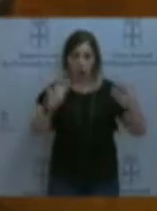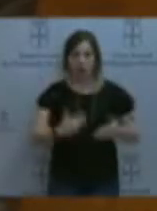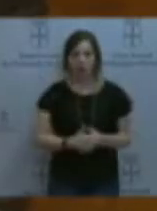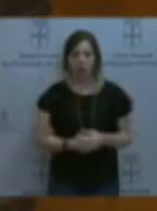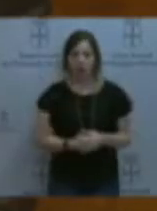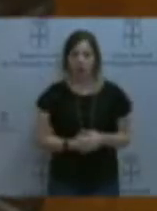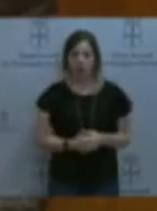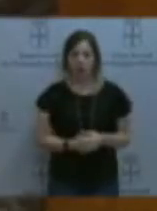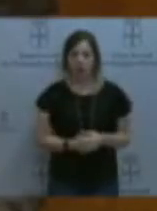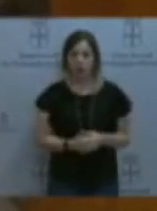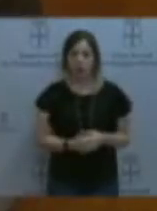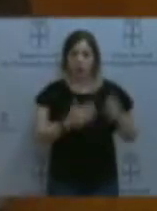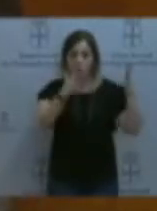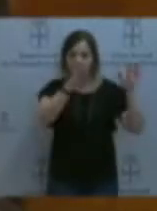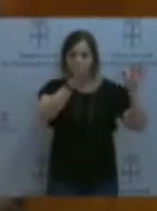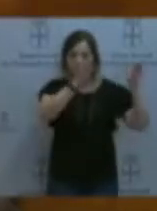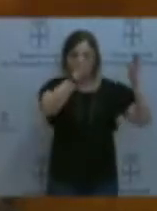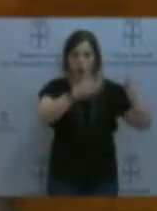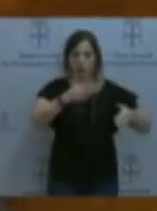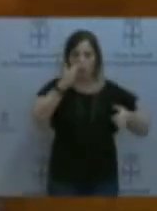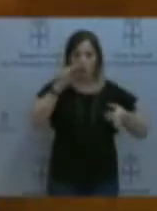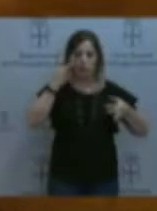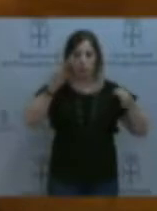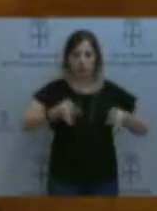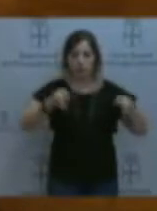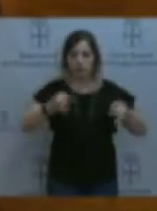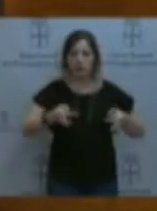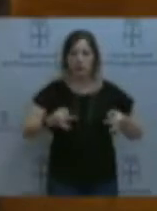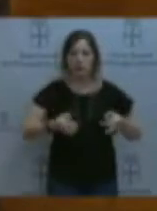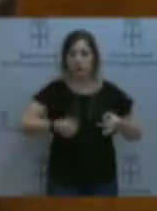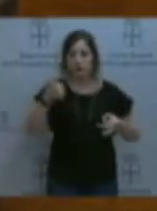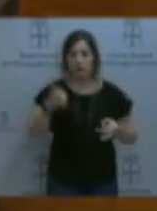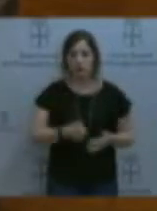Intentaré serlo. Y permítame preguntarle, ¿va a serlo usted, señoría?